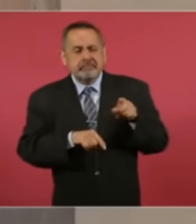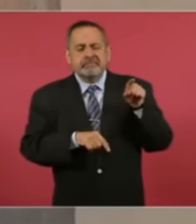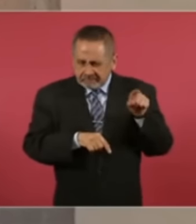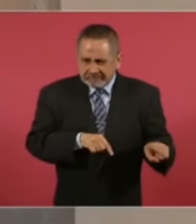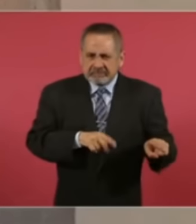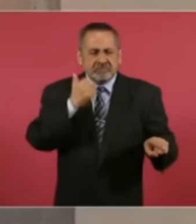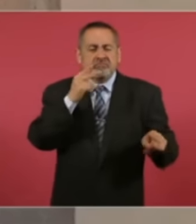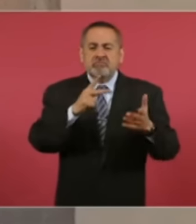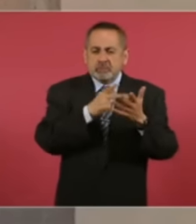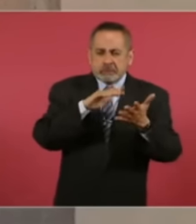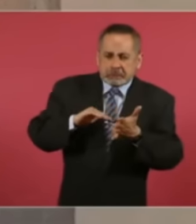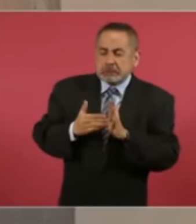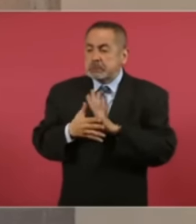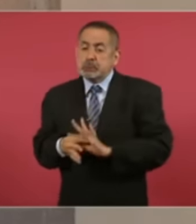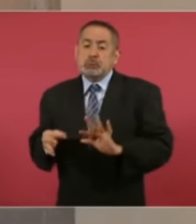intentarán por